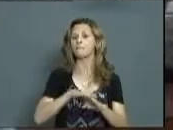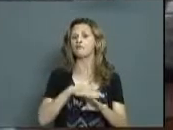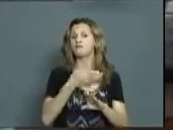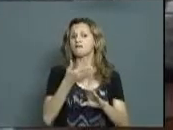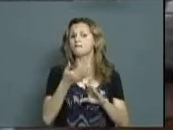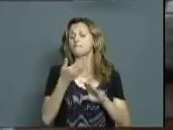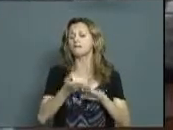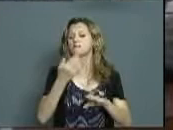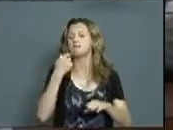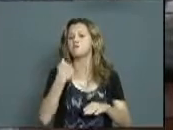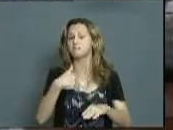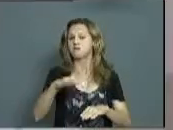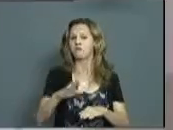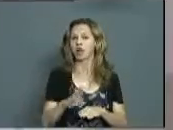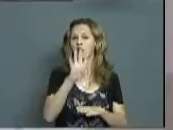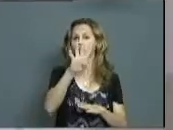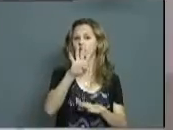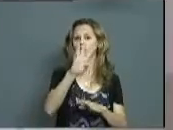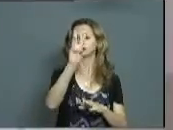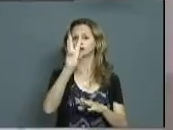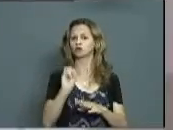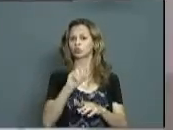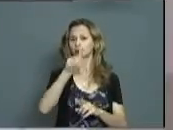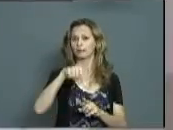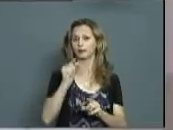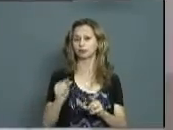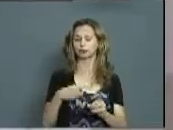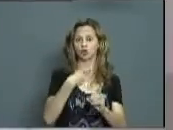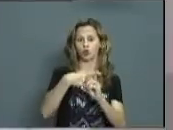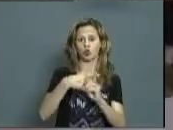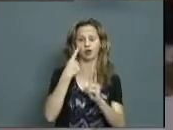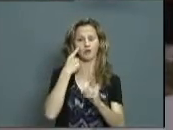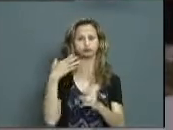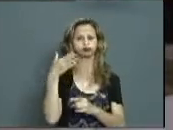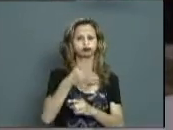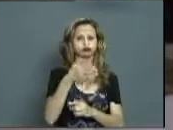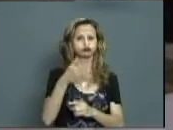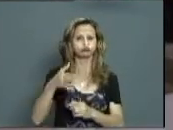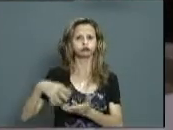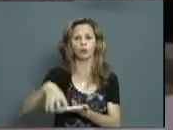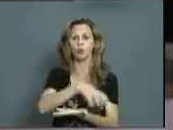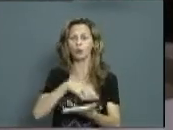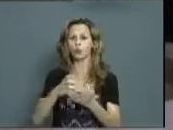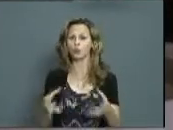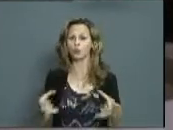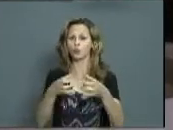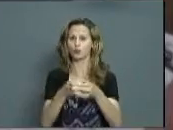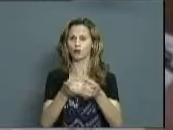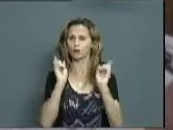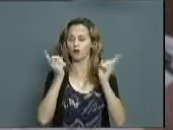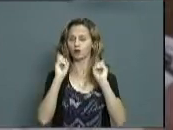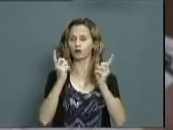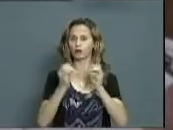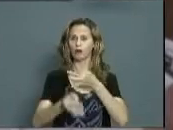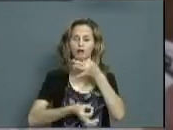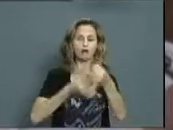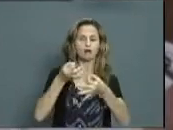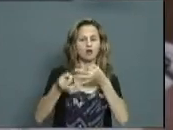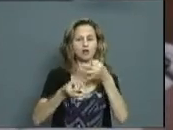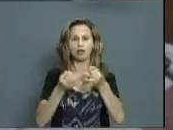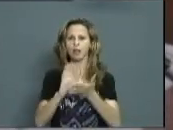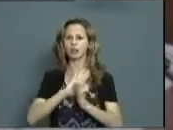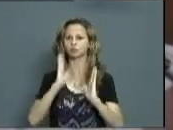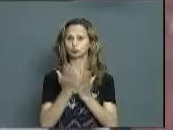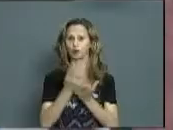casos diagnosticados en la última semana. Al asistir al grupo temporal junto a las máximas autoridades partidistas y gubernamentales de Holguín,